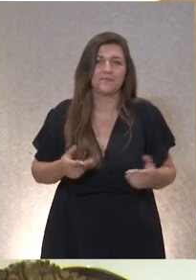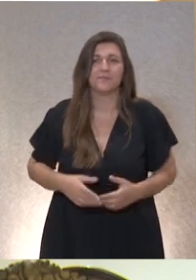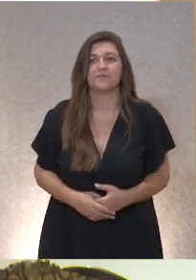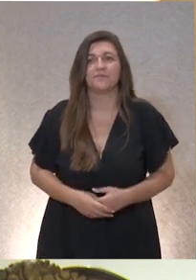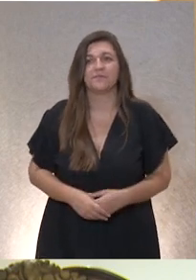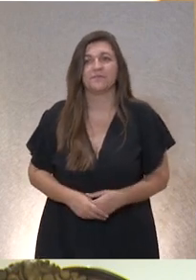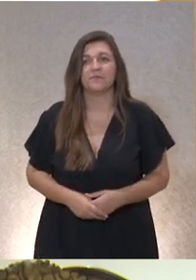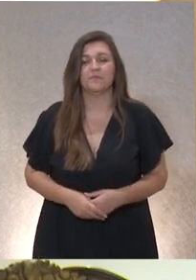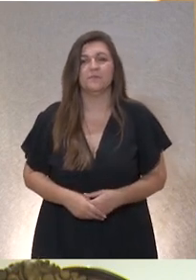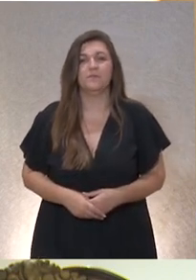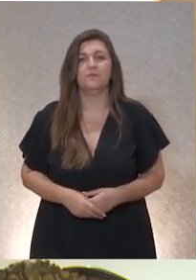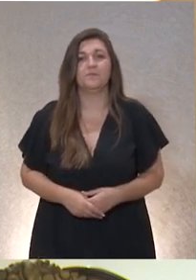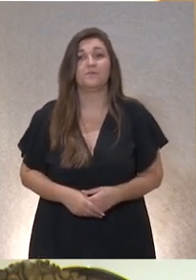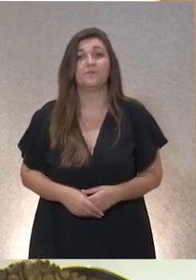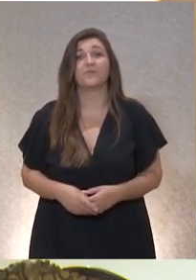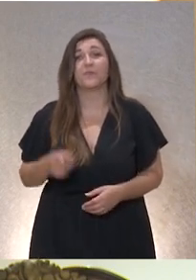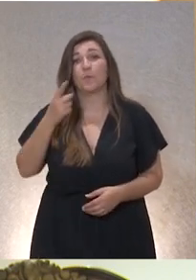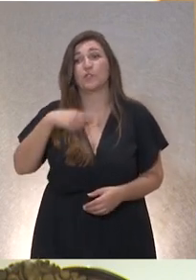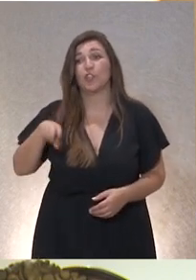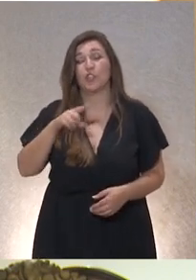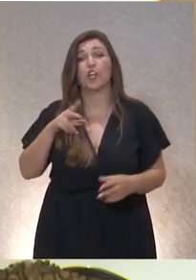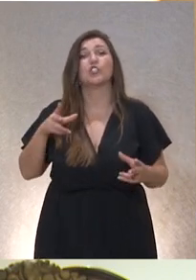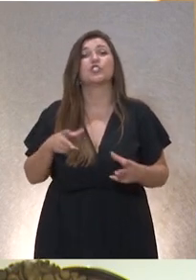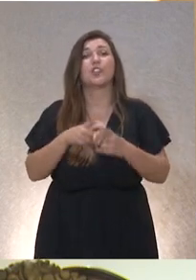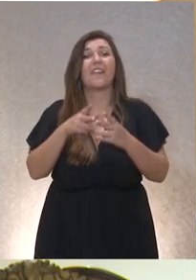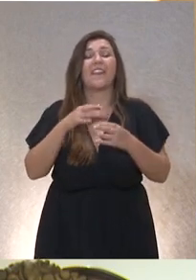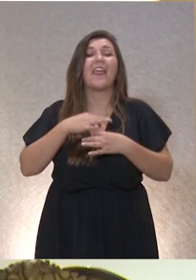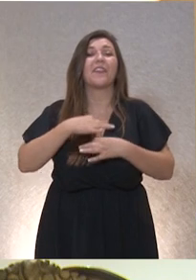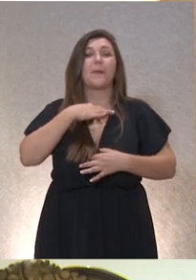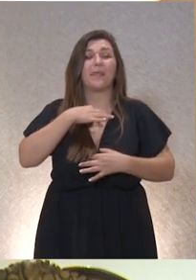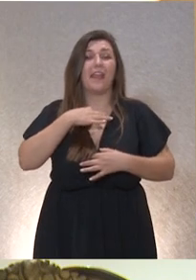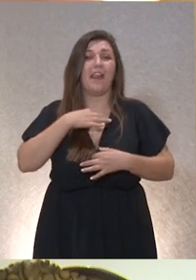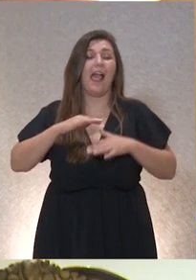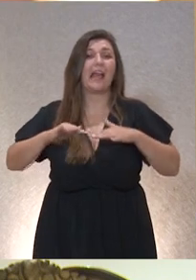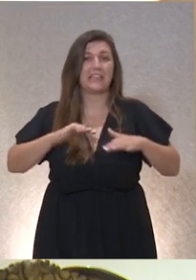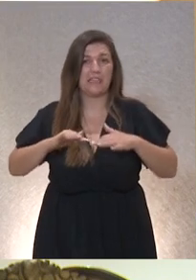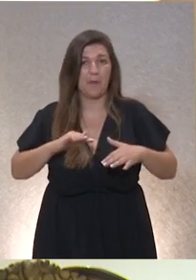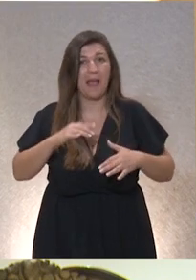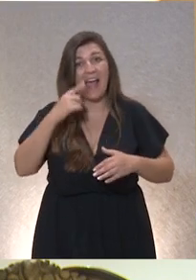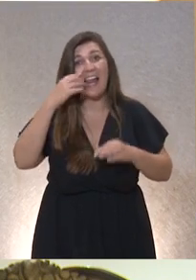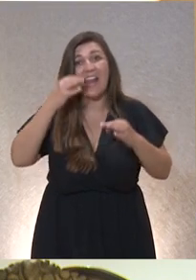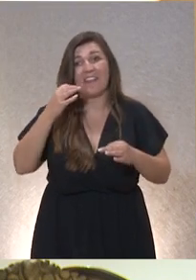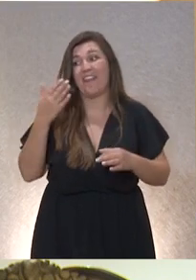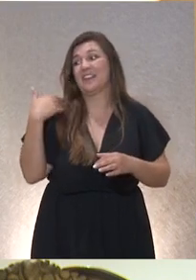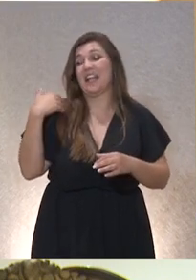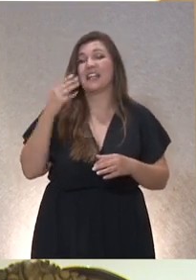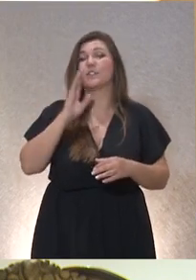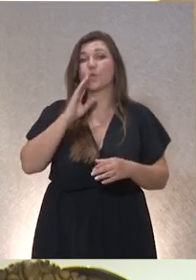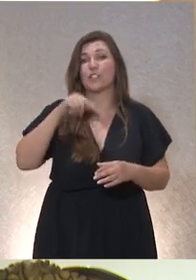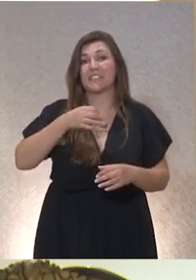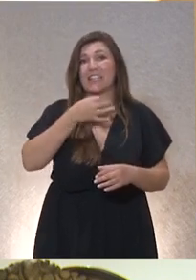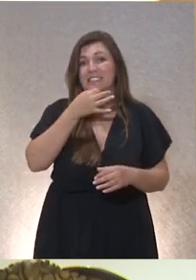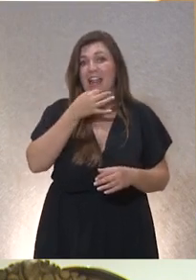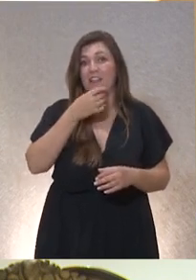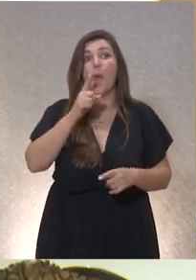parientes sois parte de la sociedad civil activa con realidades tangibles como las que hemos escuchado esta tarde